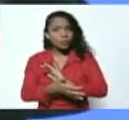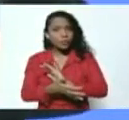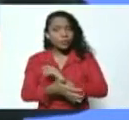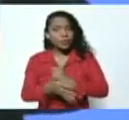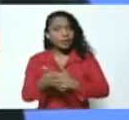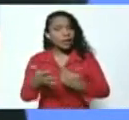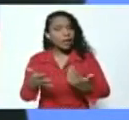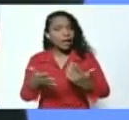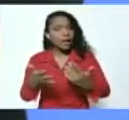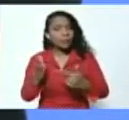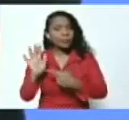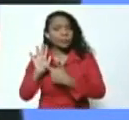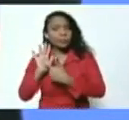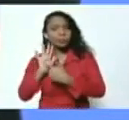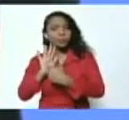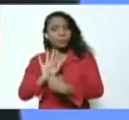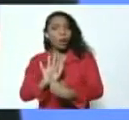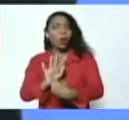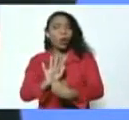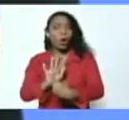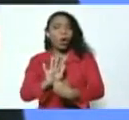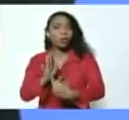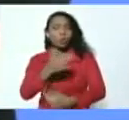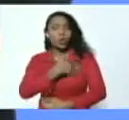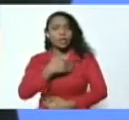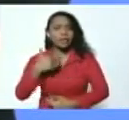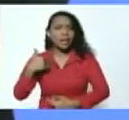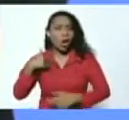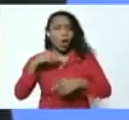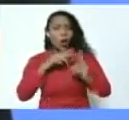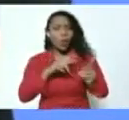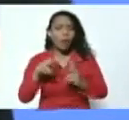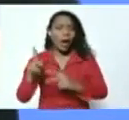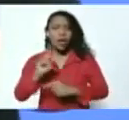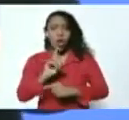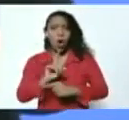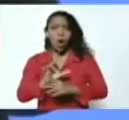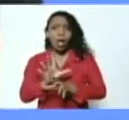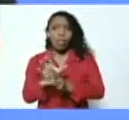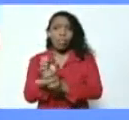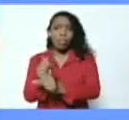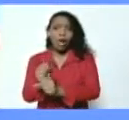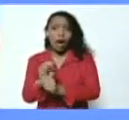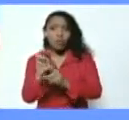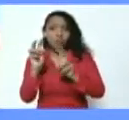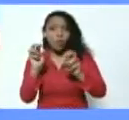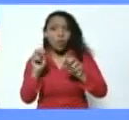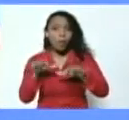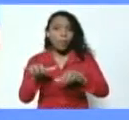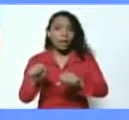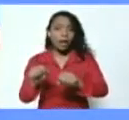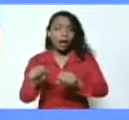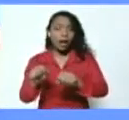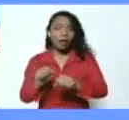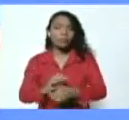que mostraba los deseos y los planes para no depender del nuevo imperialismo,